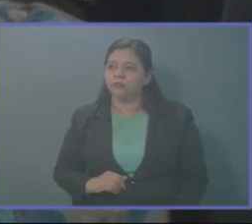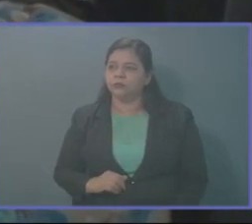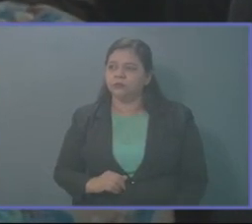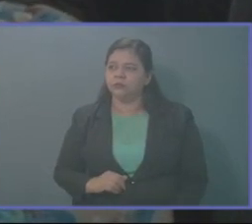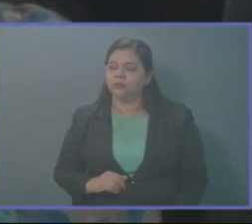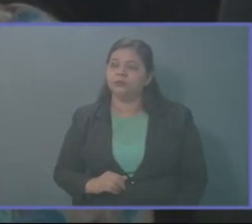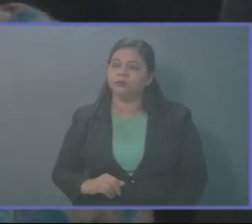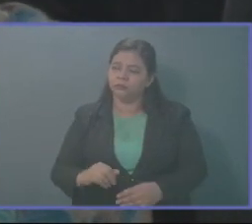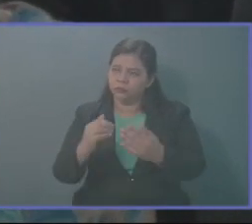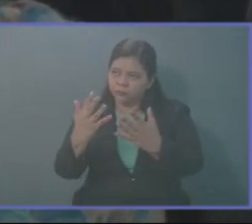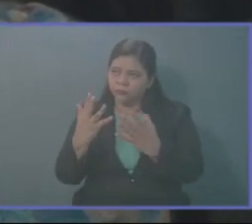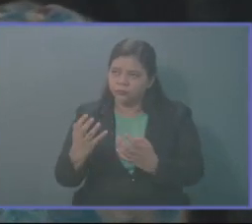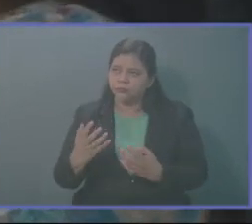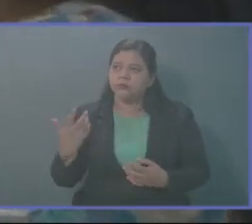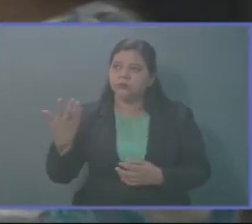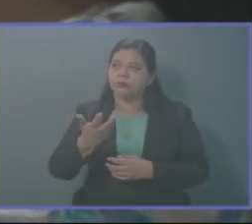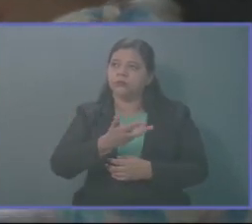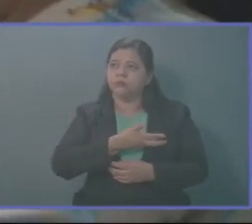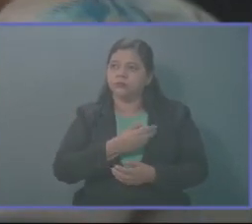Vamos a